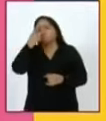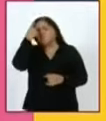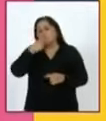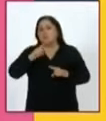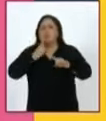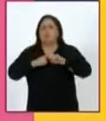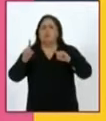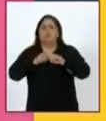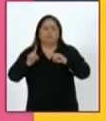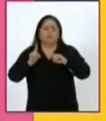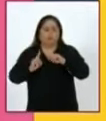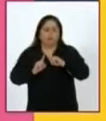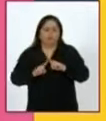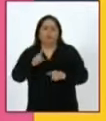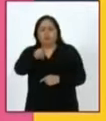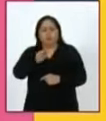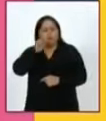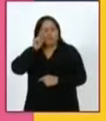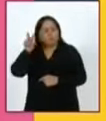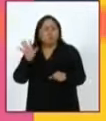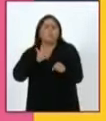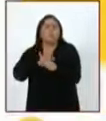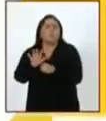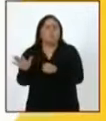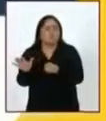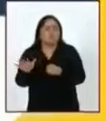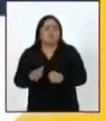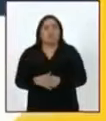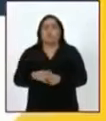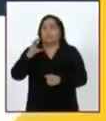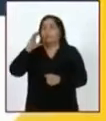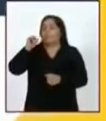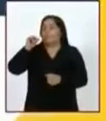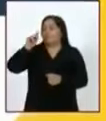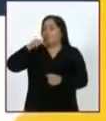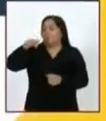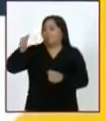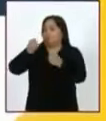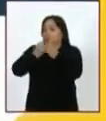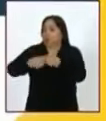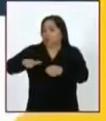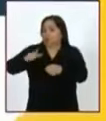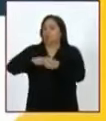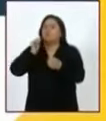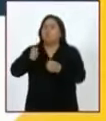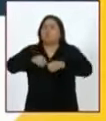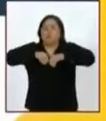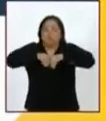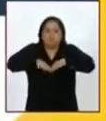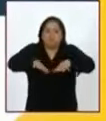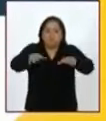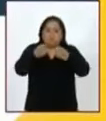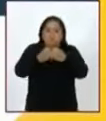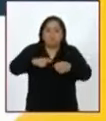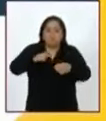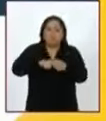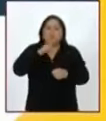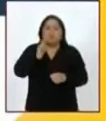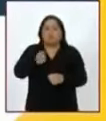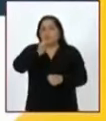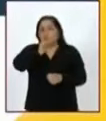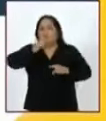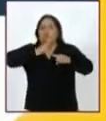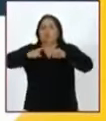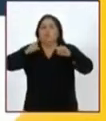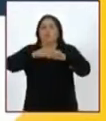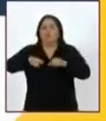diferentes propósitos. Veamos cuáles son. Campañas sociales. Difundir campañas sociales dirigidas a